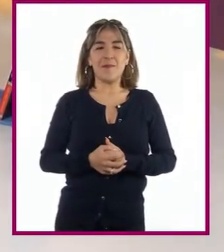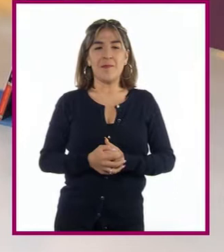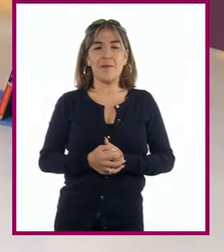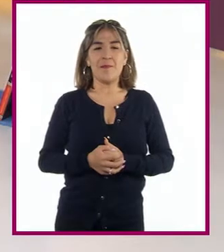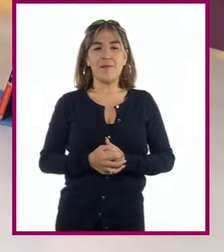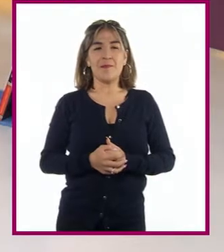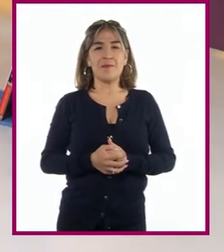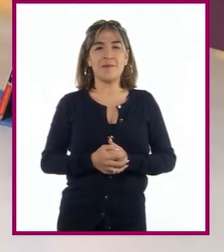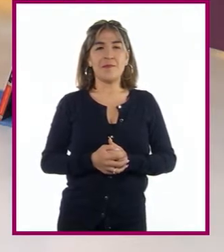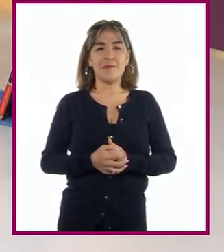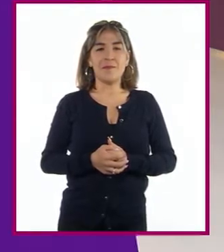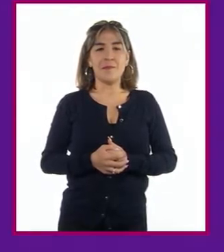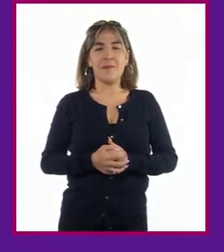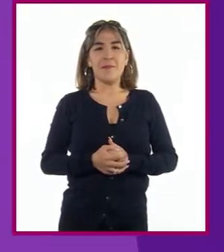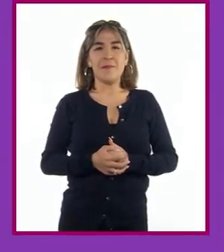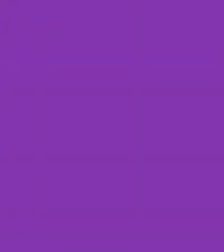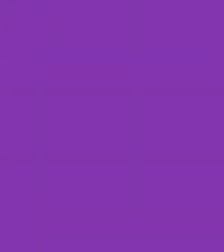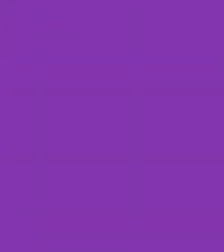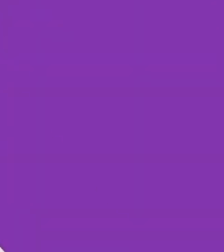Mira.